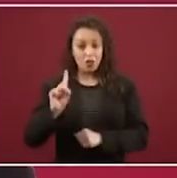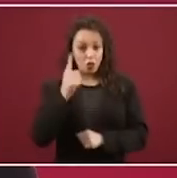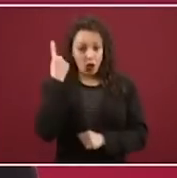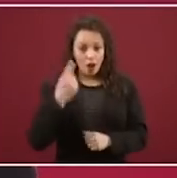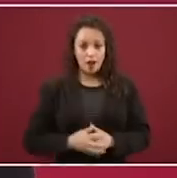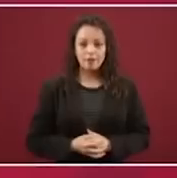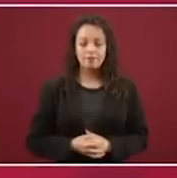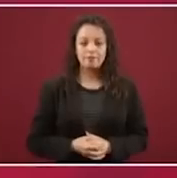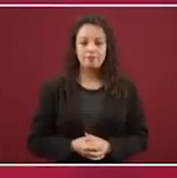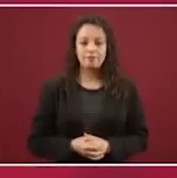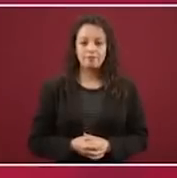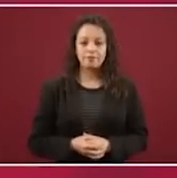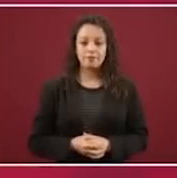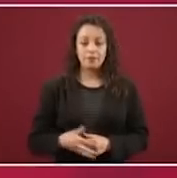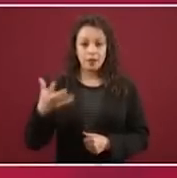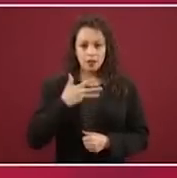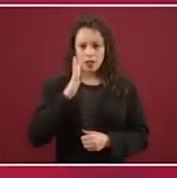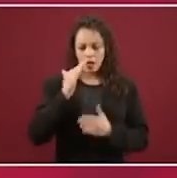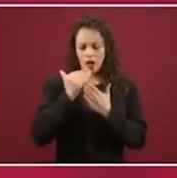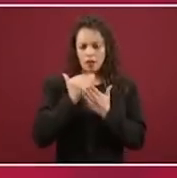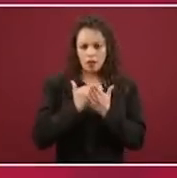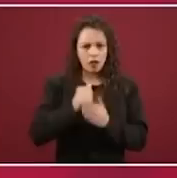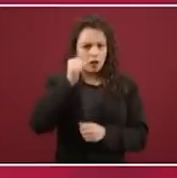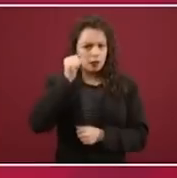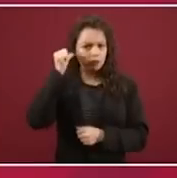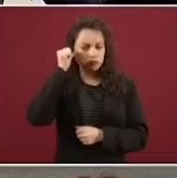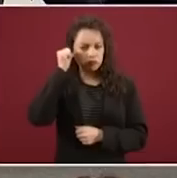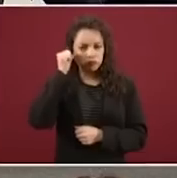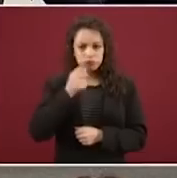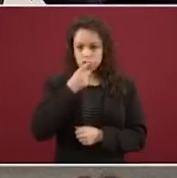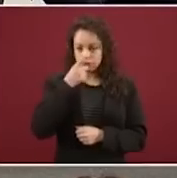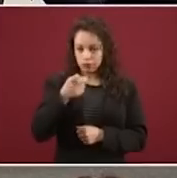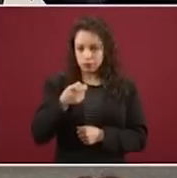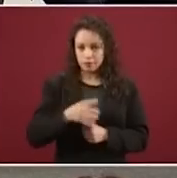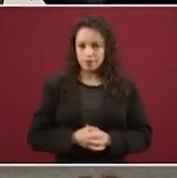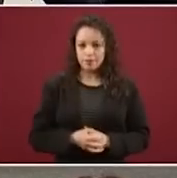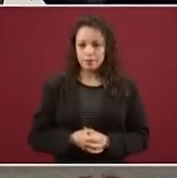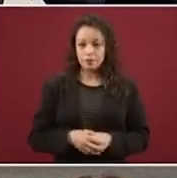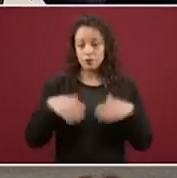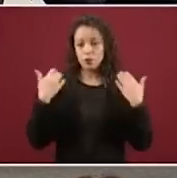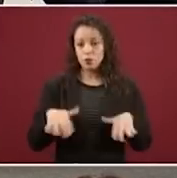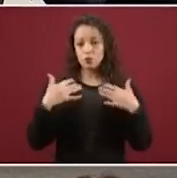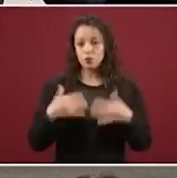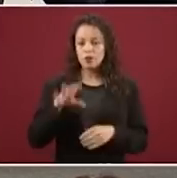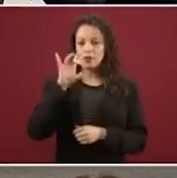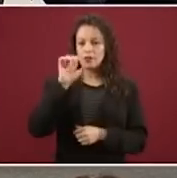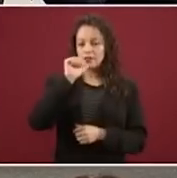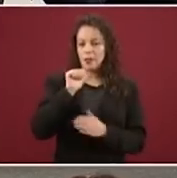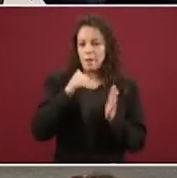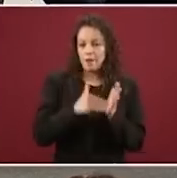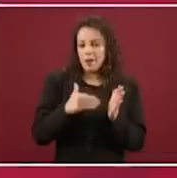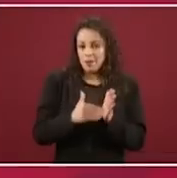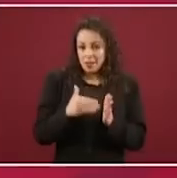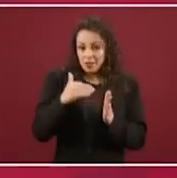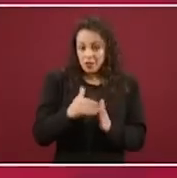Ayer se dieron a conocer los datos de las remesas récord, 36 mil millones